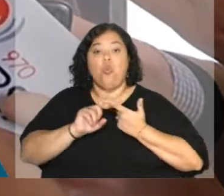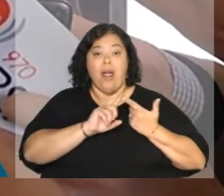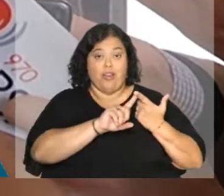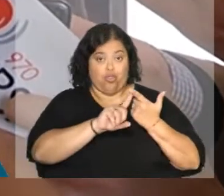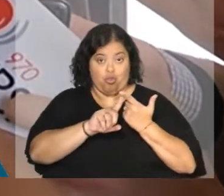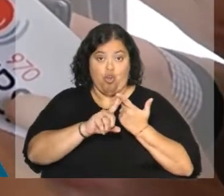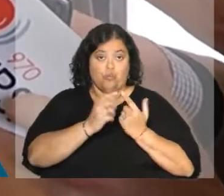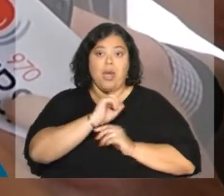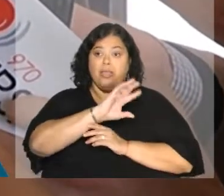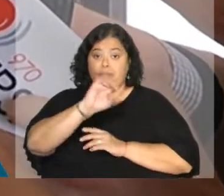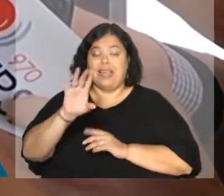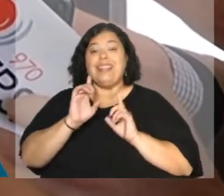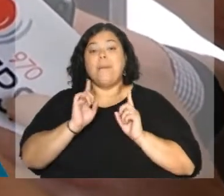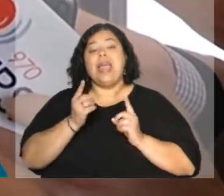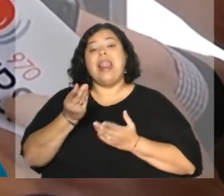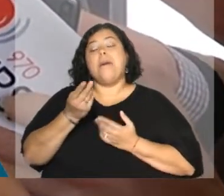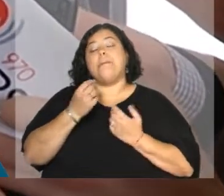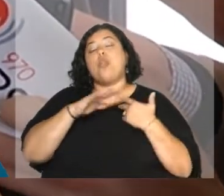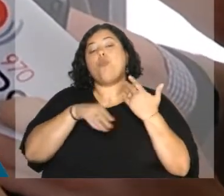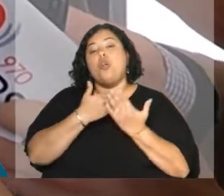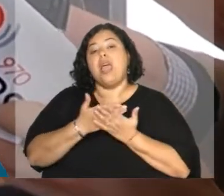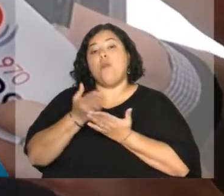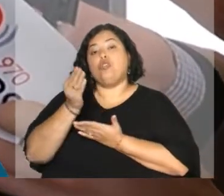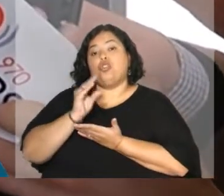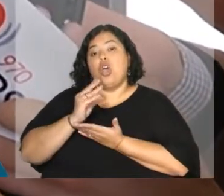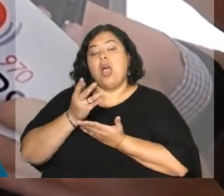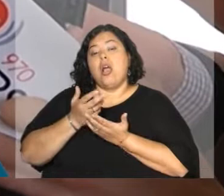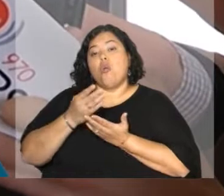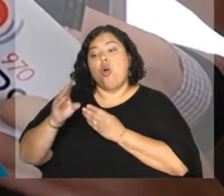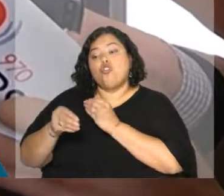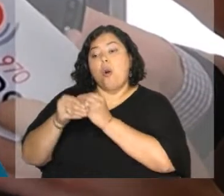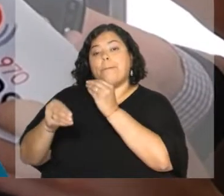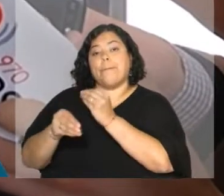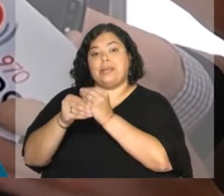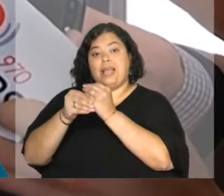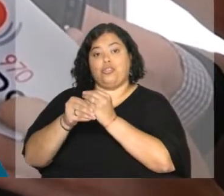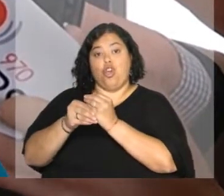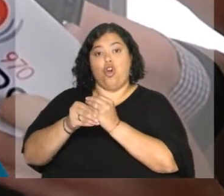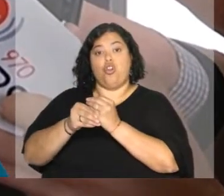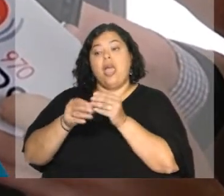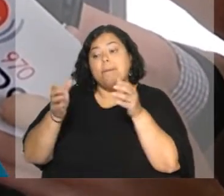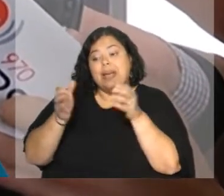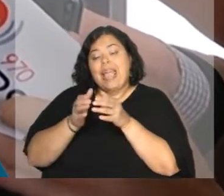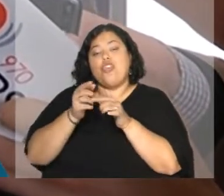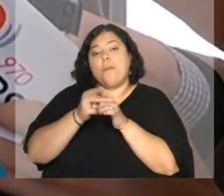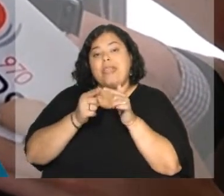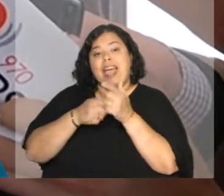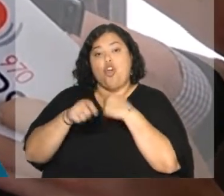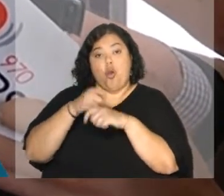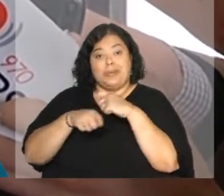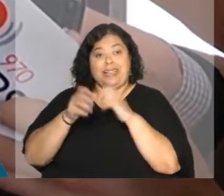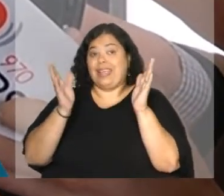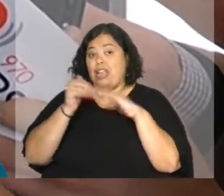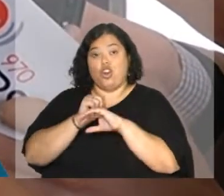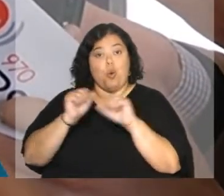también compensación al pequeño y mediano comerciante que no puede acceder a esos acuerdos que sí pueden las grandes superficies,